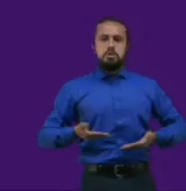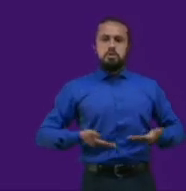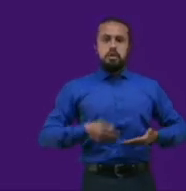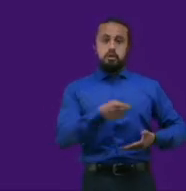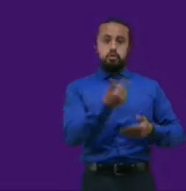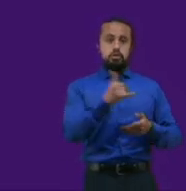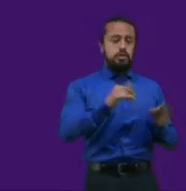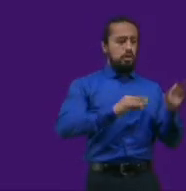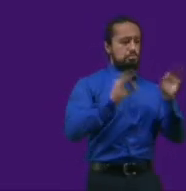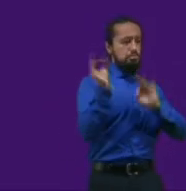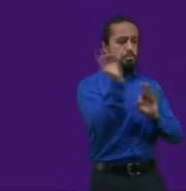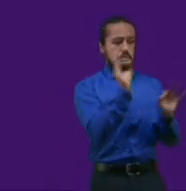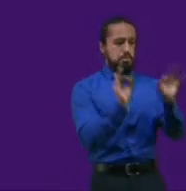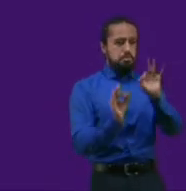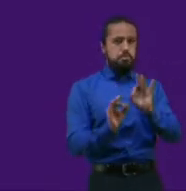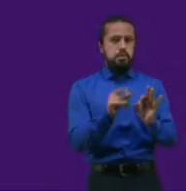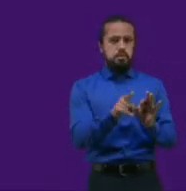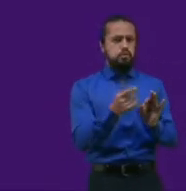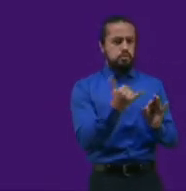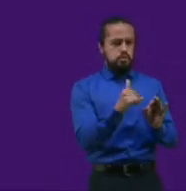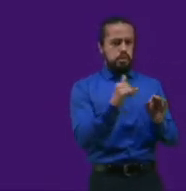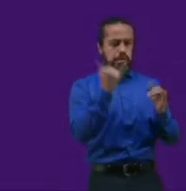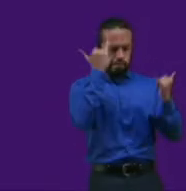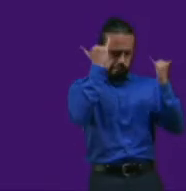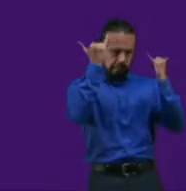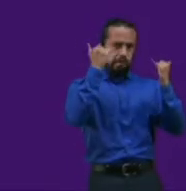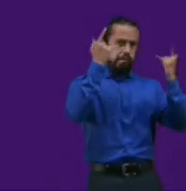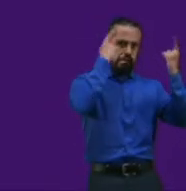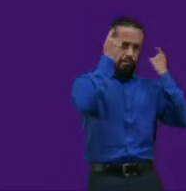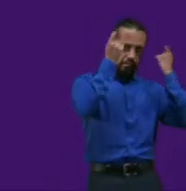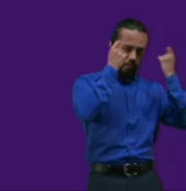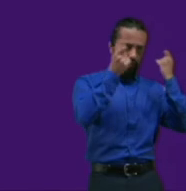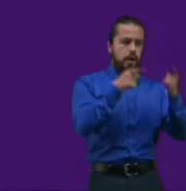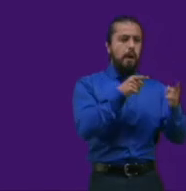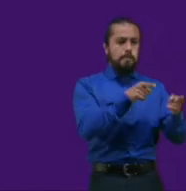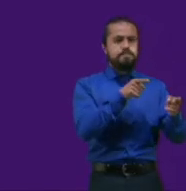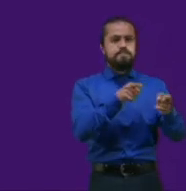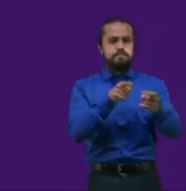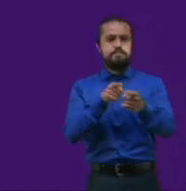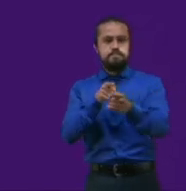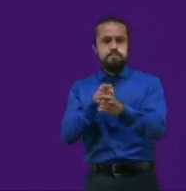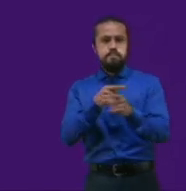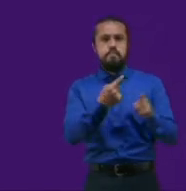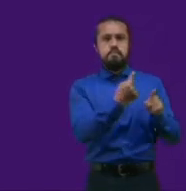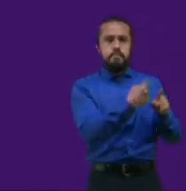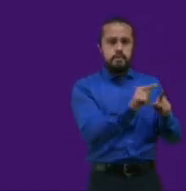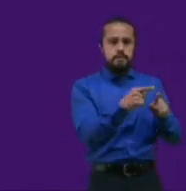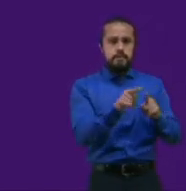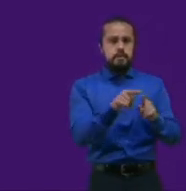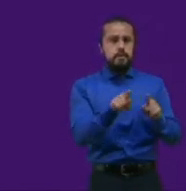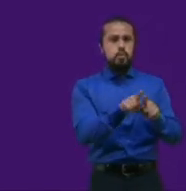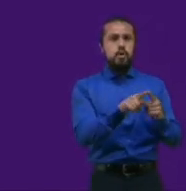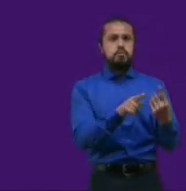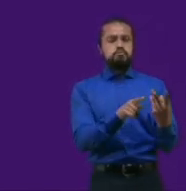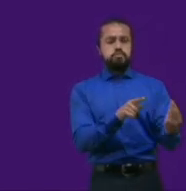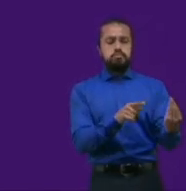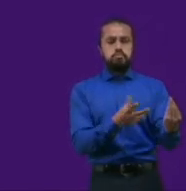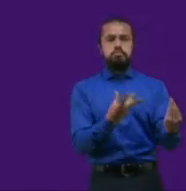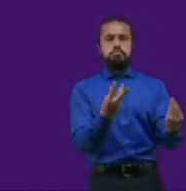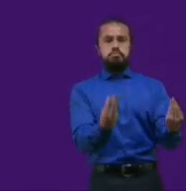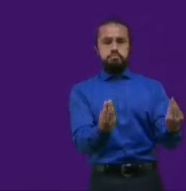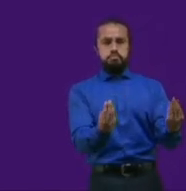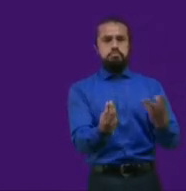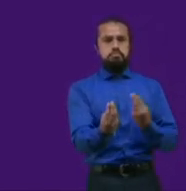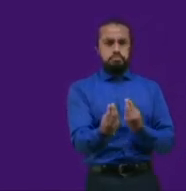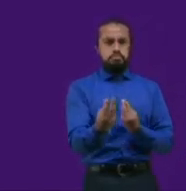volverse muy inteligentes en ese CAC LTV y ya tienen diferentes segmentos calculados.